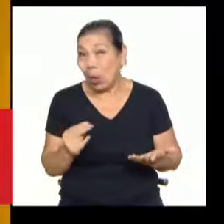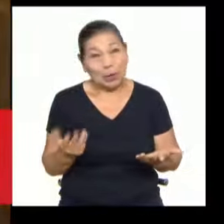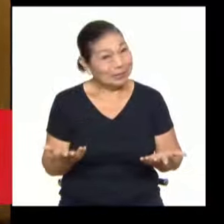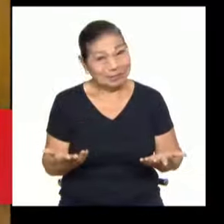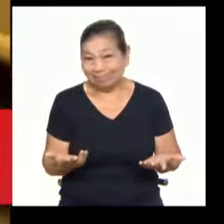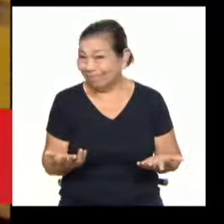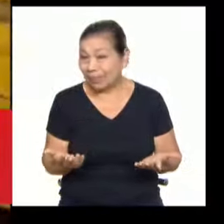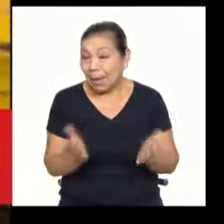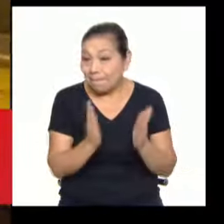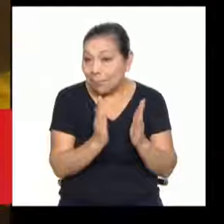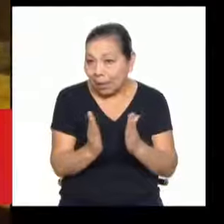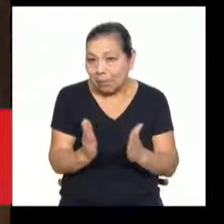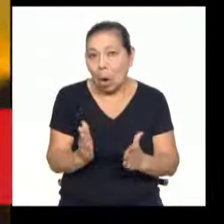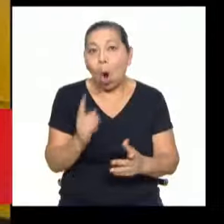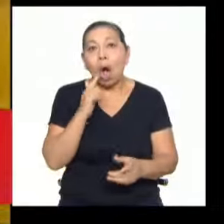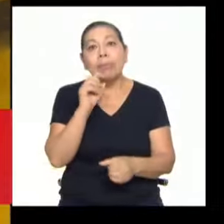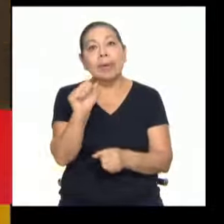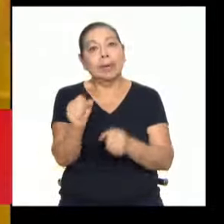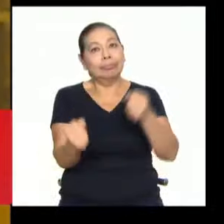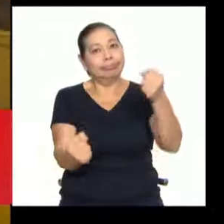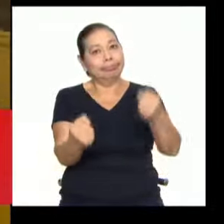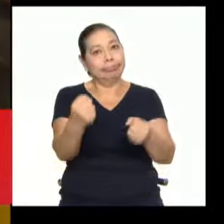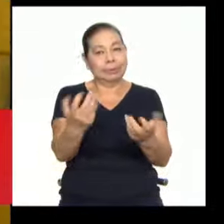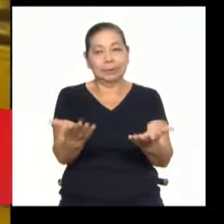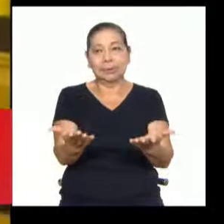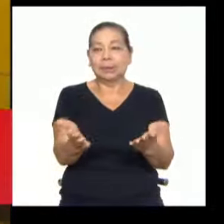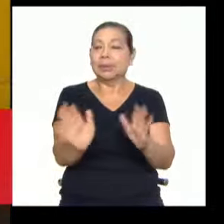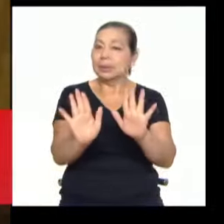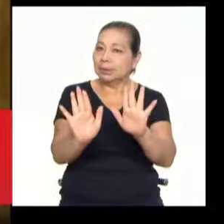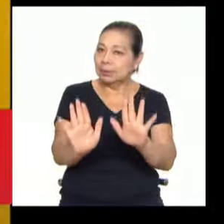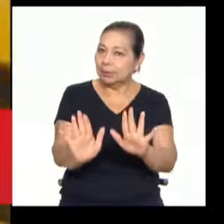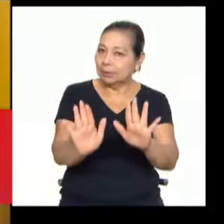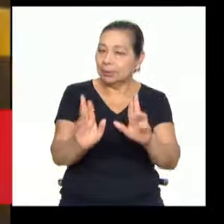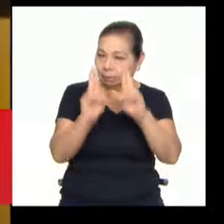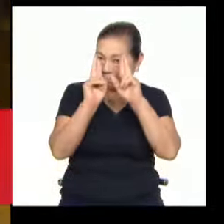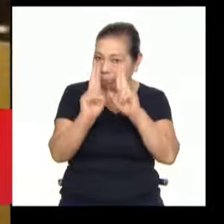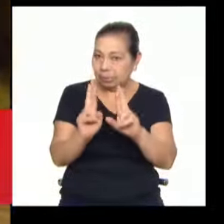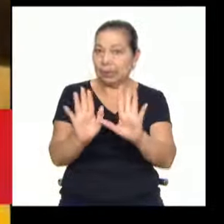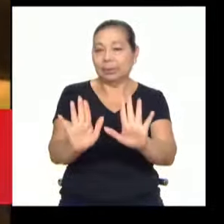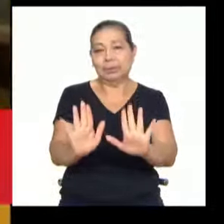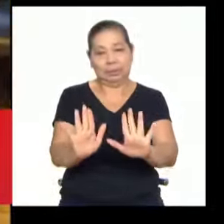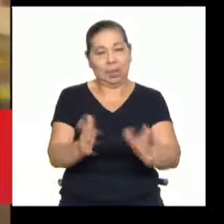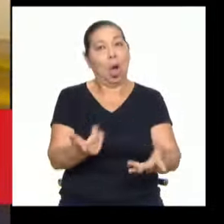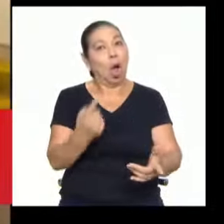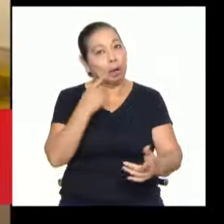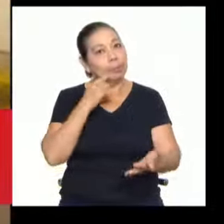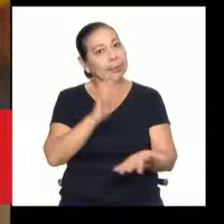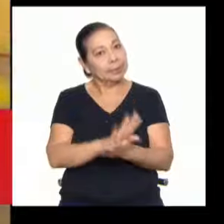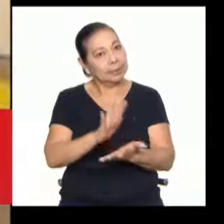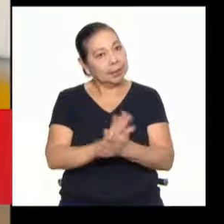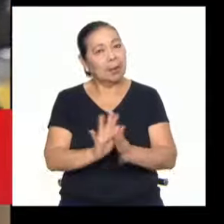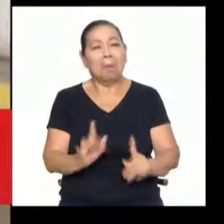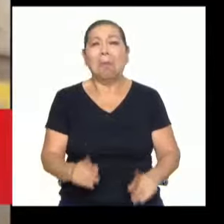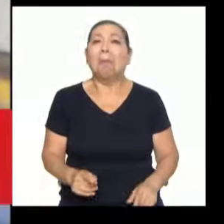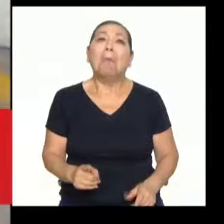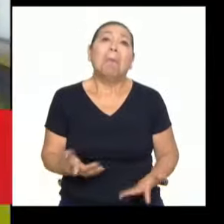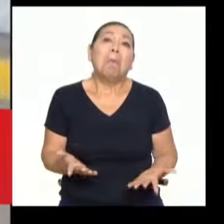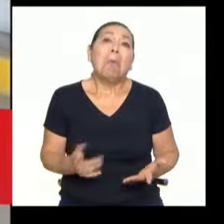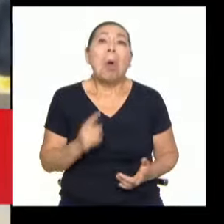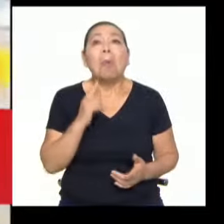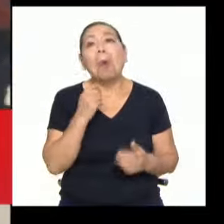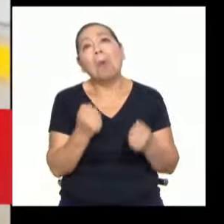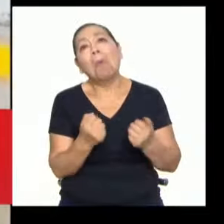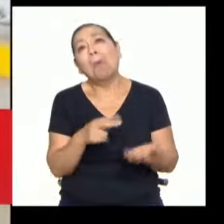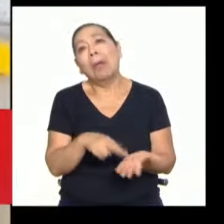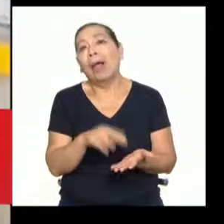estarían preparados, digamos, no es que tendrían un protocolo para responder ante este tipo de emergencias, por lo cual también ahí va